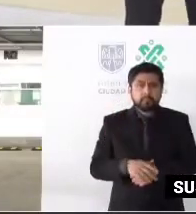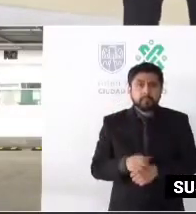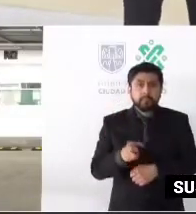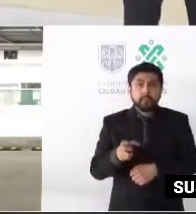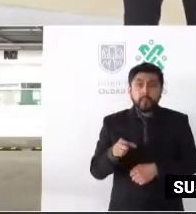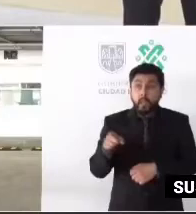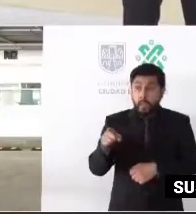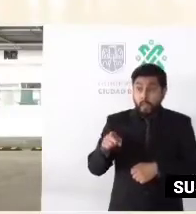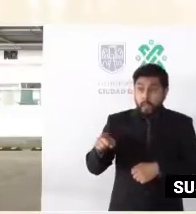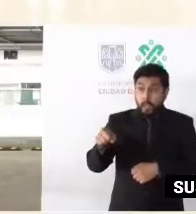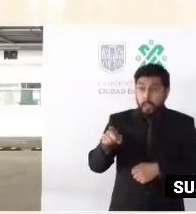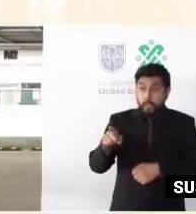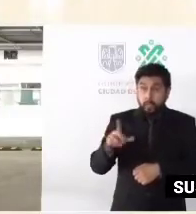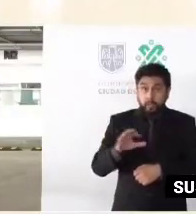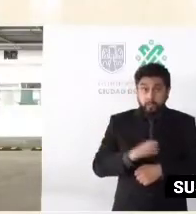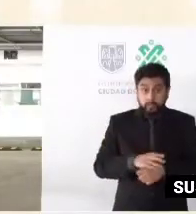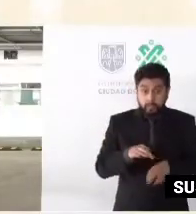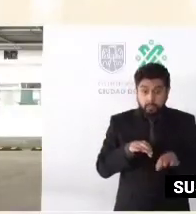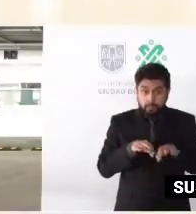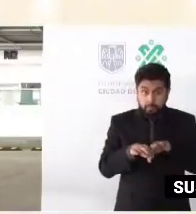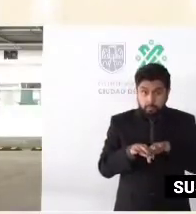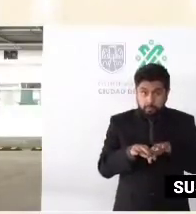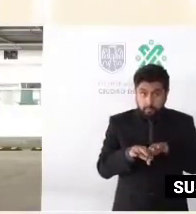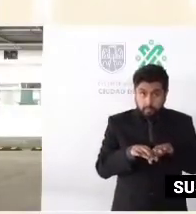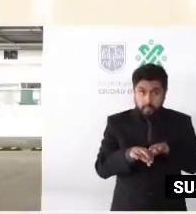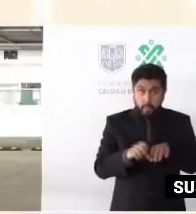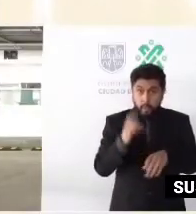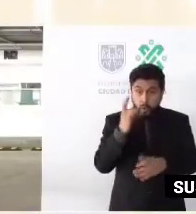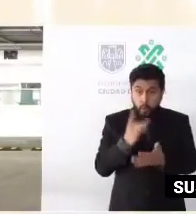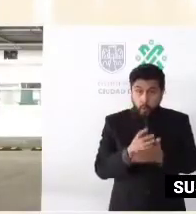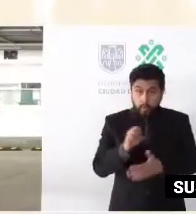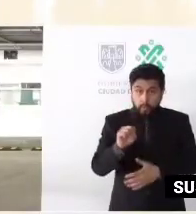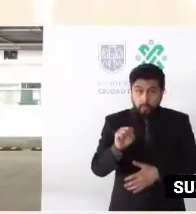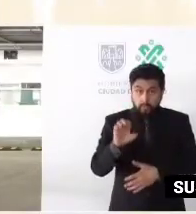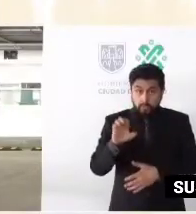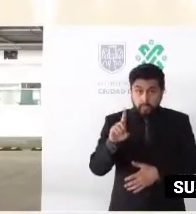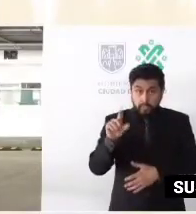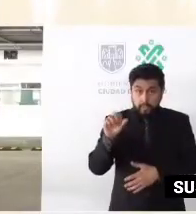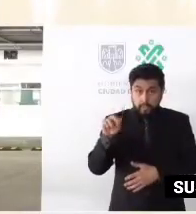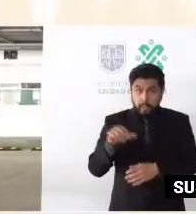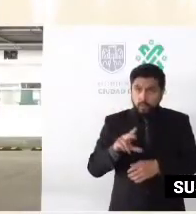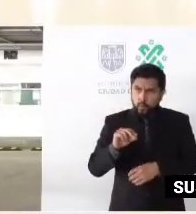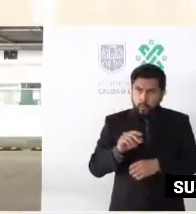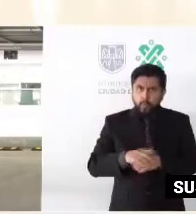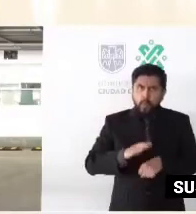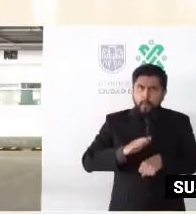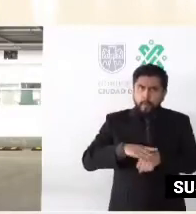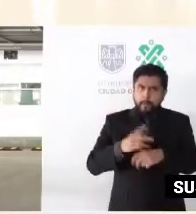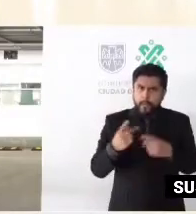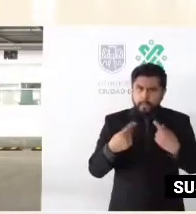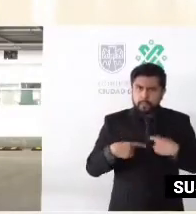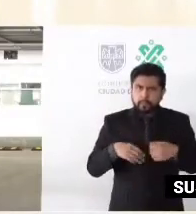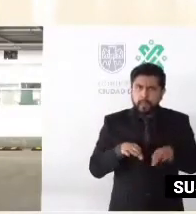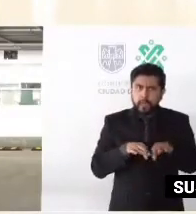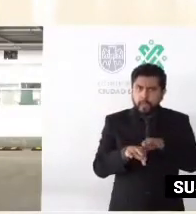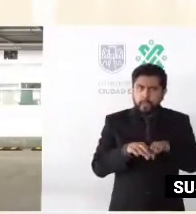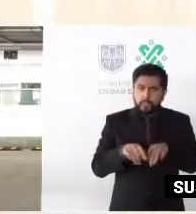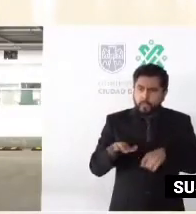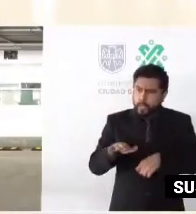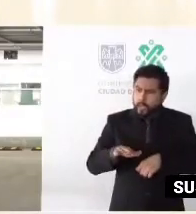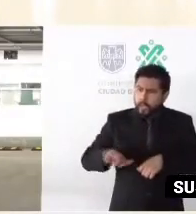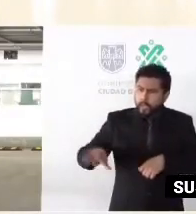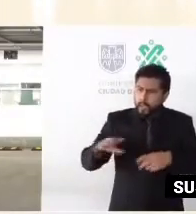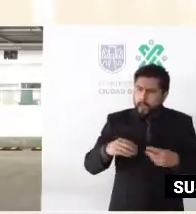no contrataron, no solamente trabajaron aquí personal de la Defensa Nacional, sino que además contrataron a personal que vive aquí